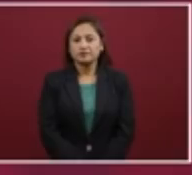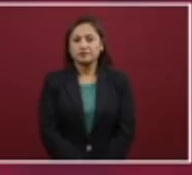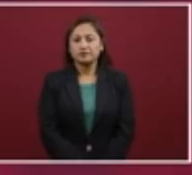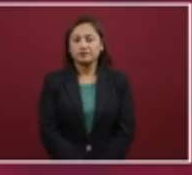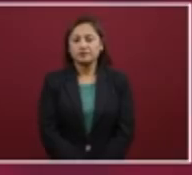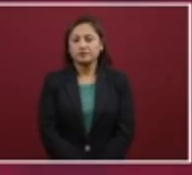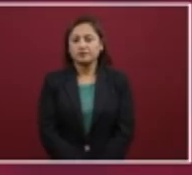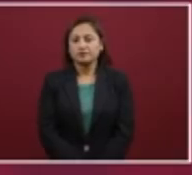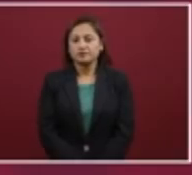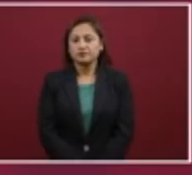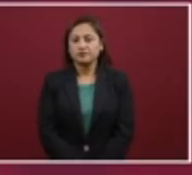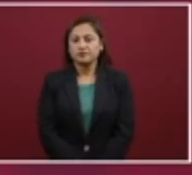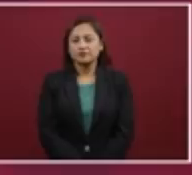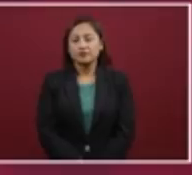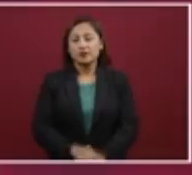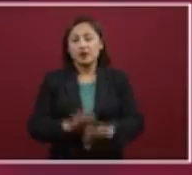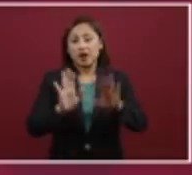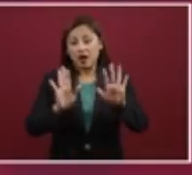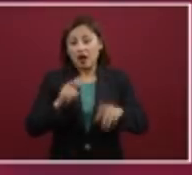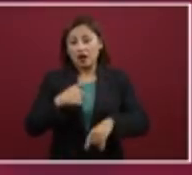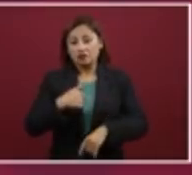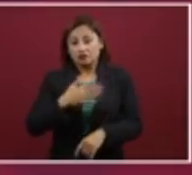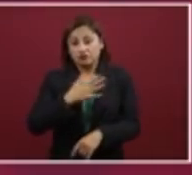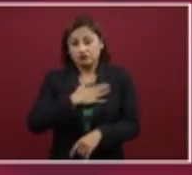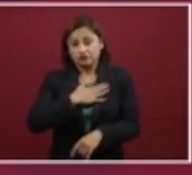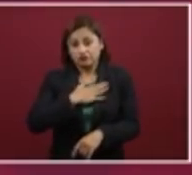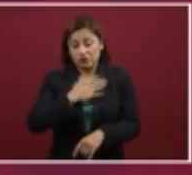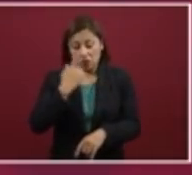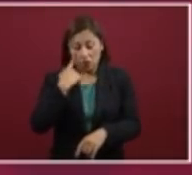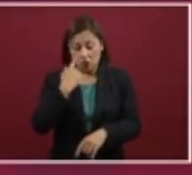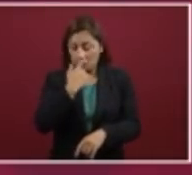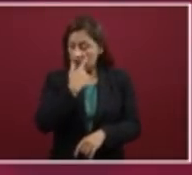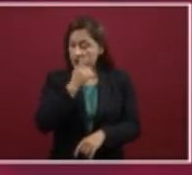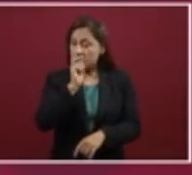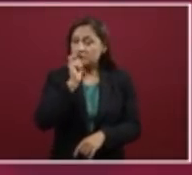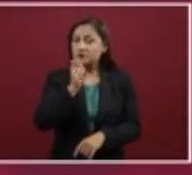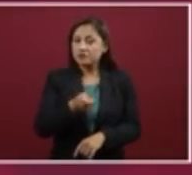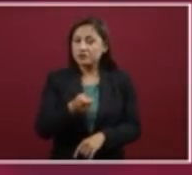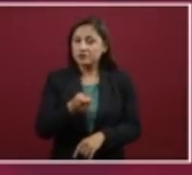es una muralla. Bueno, en lo personal, se